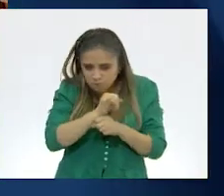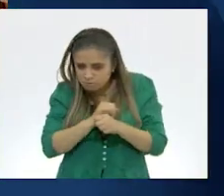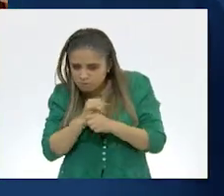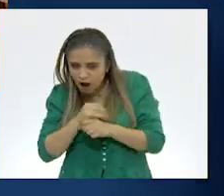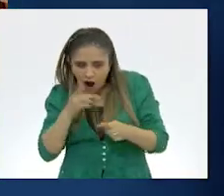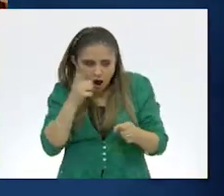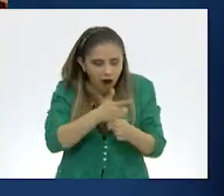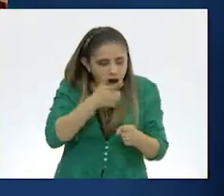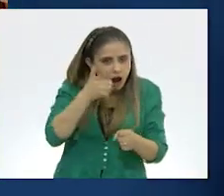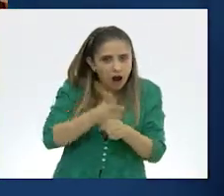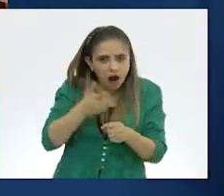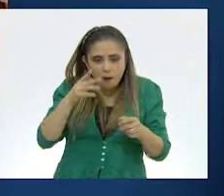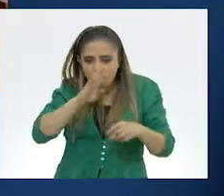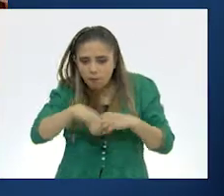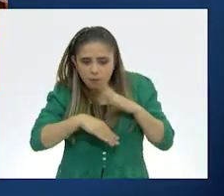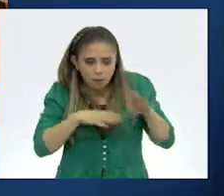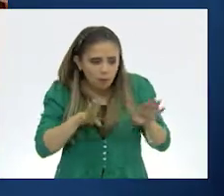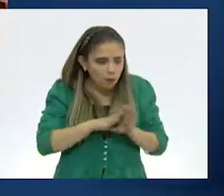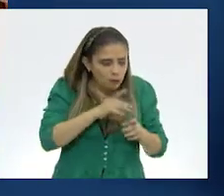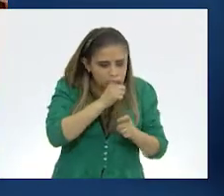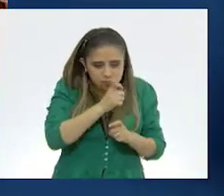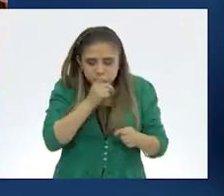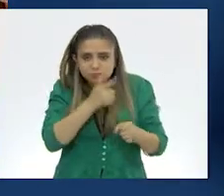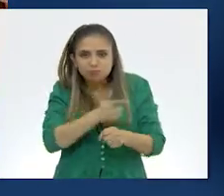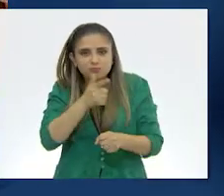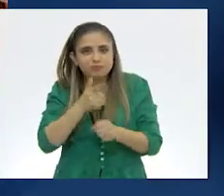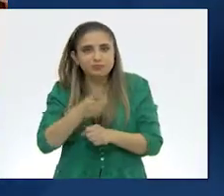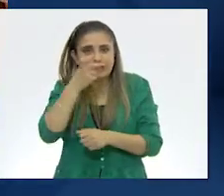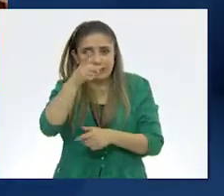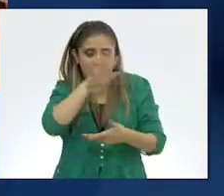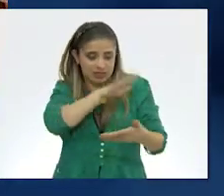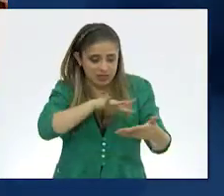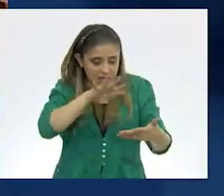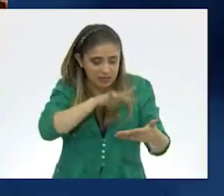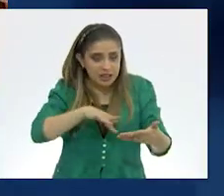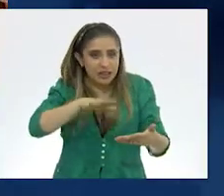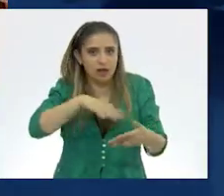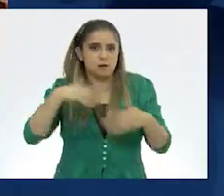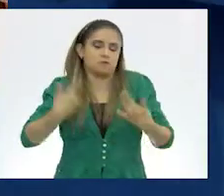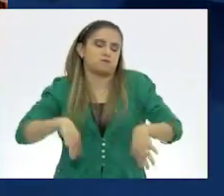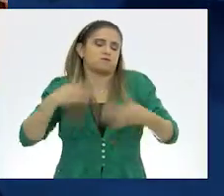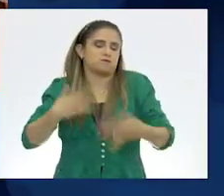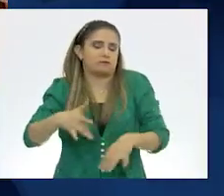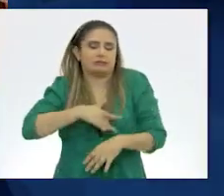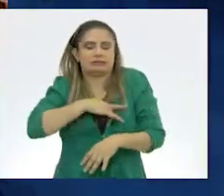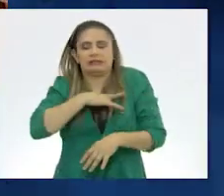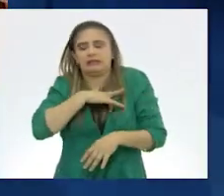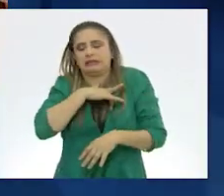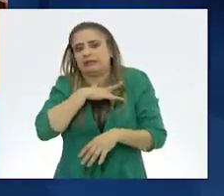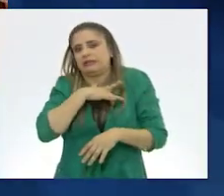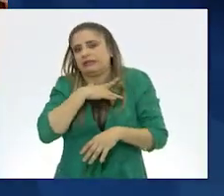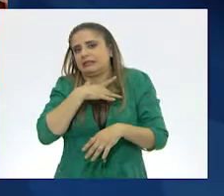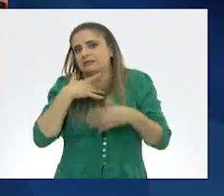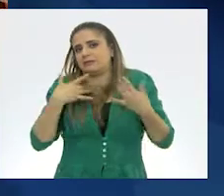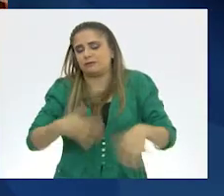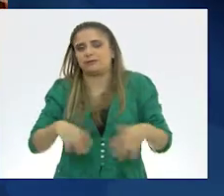misterio, que también te van llevando a la búsqueda de